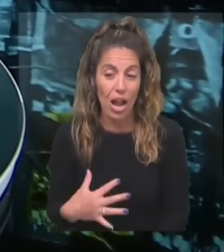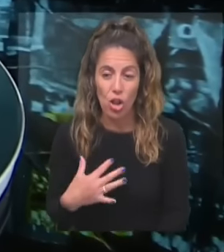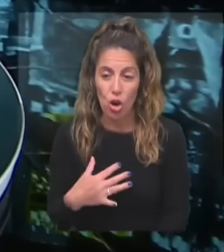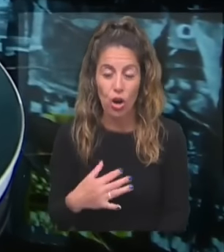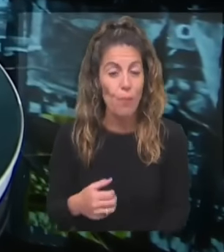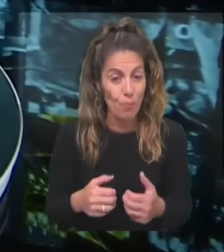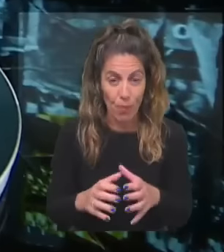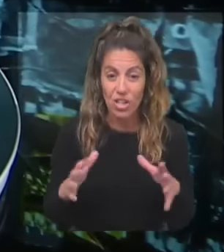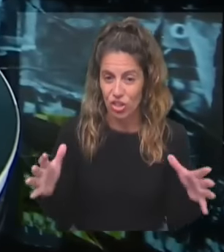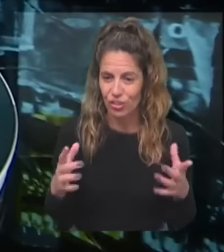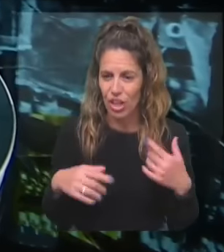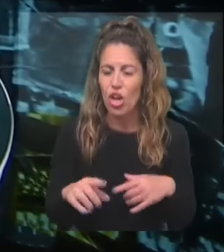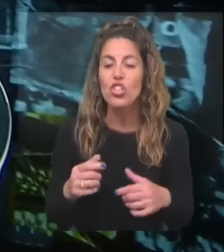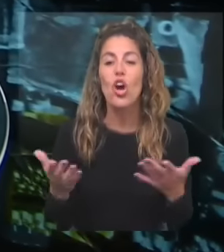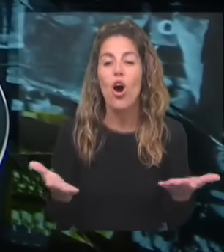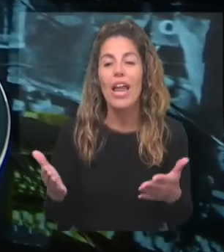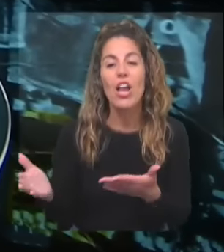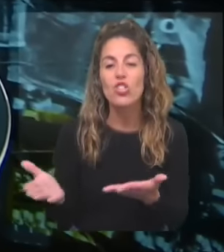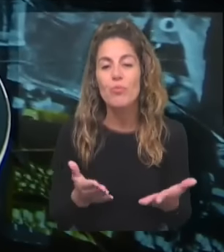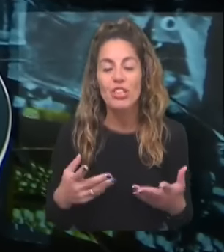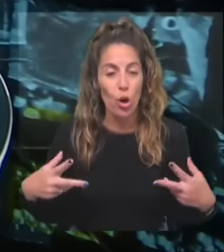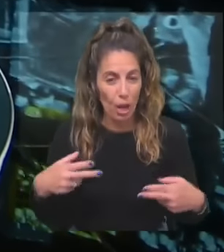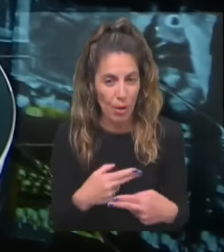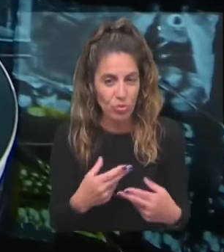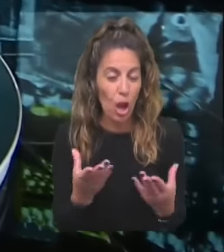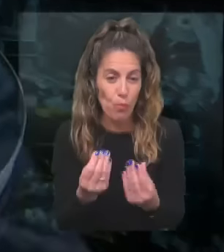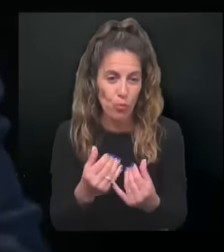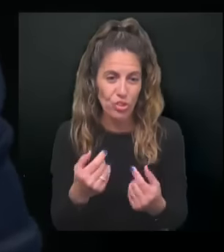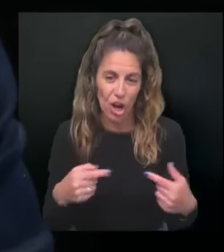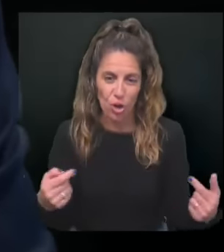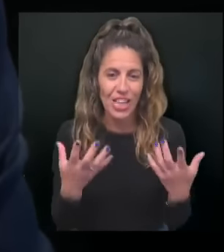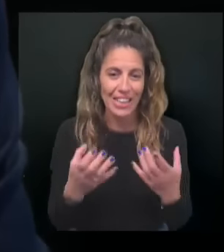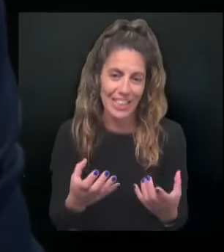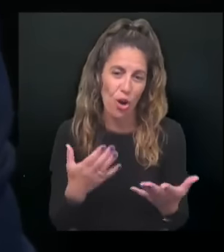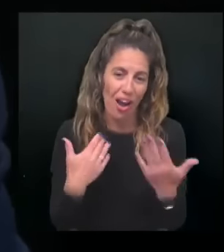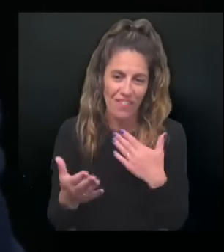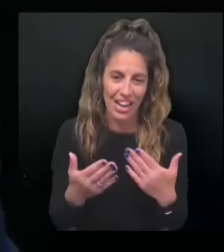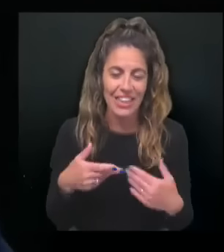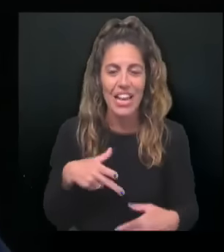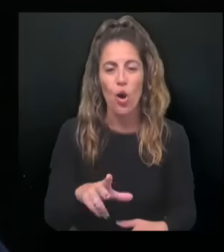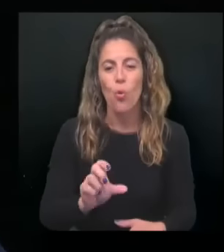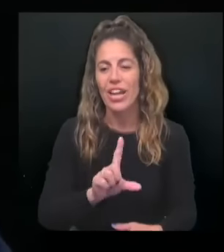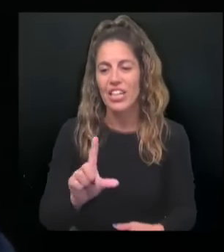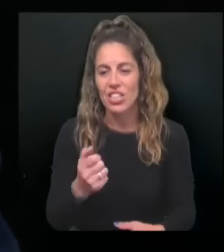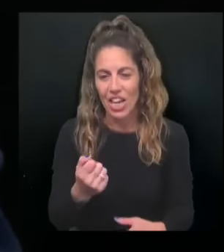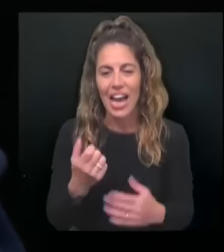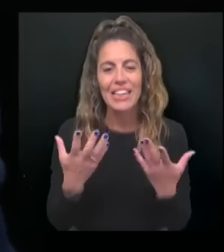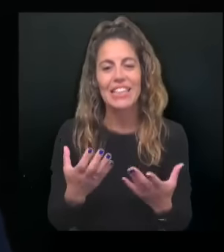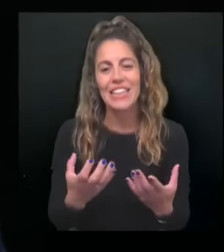mucho mayor. Yo los invito a hacer una pausa porque tengo muchas cosas. Quiero hablar de la huella, quiero hablar de la